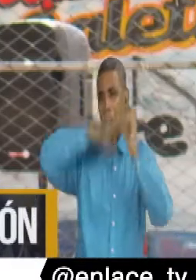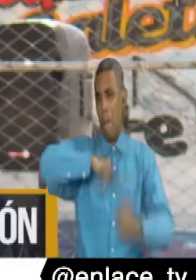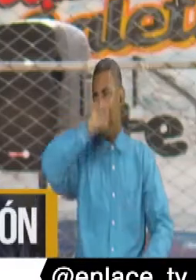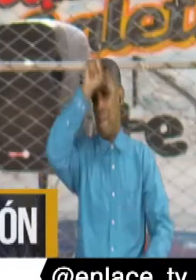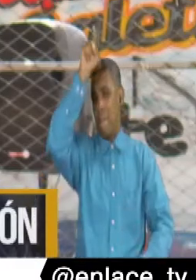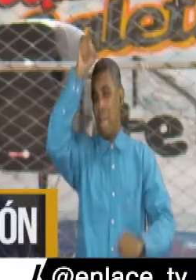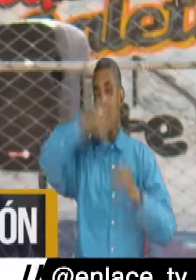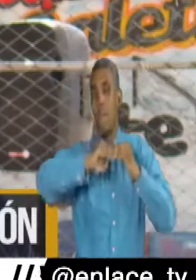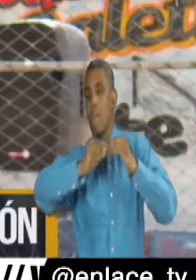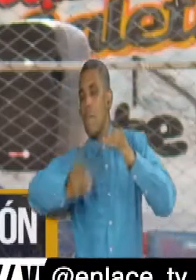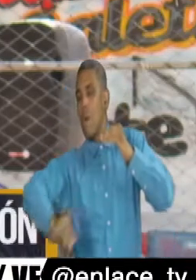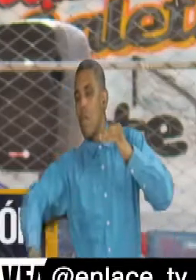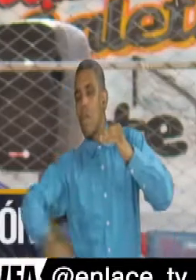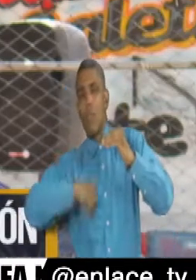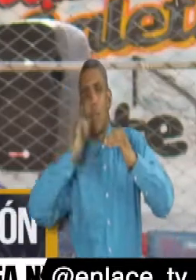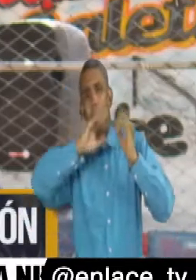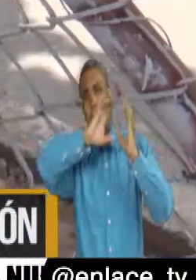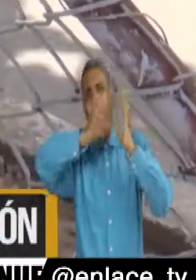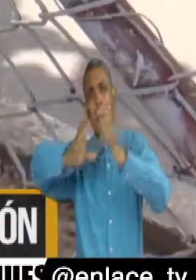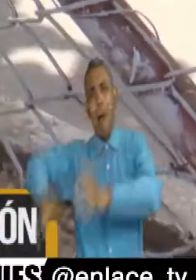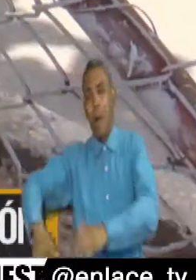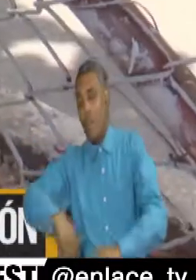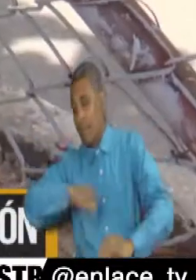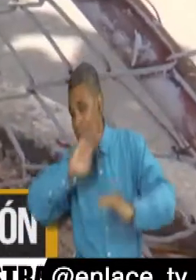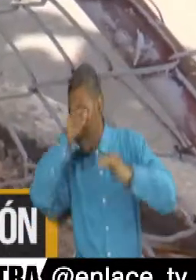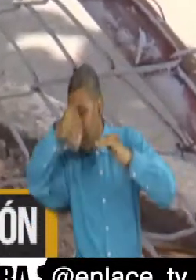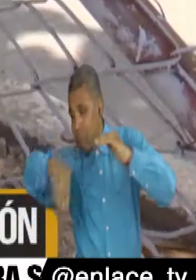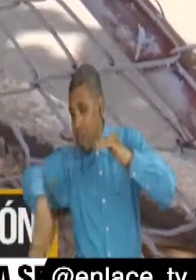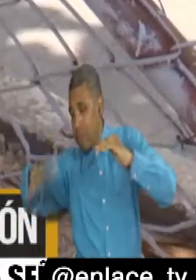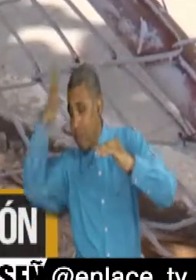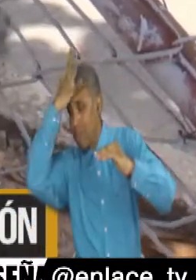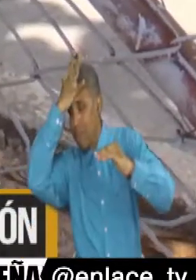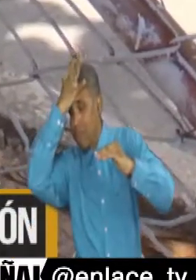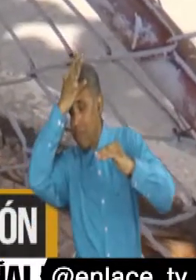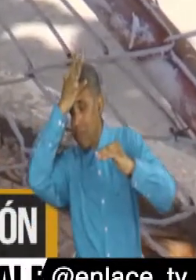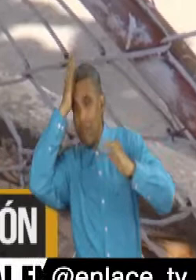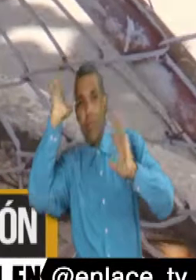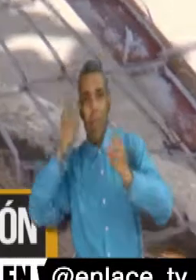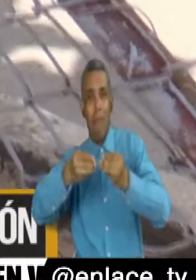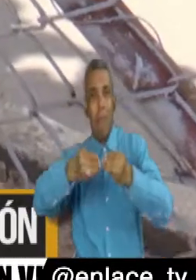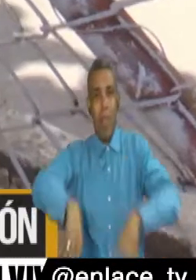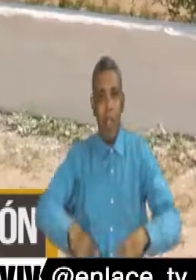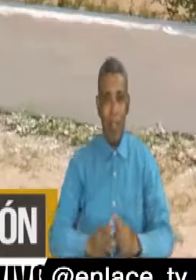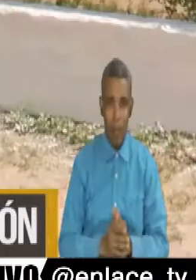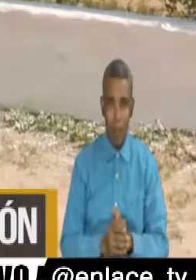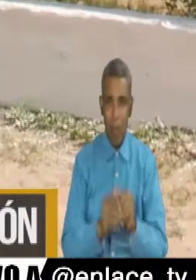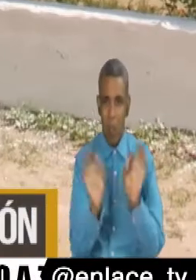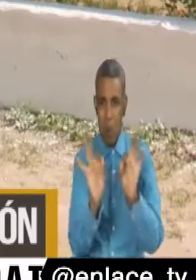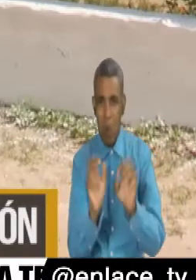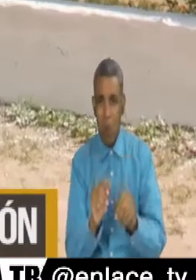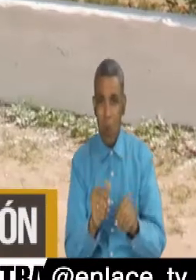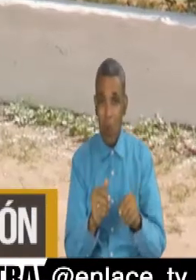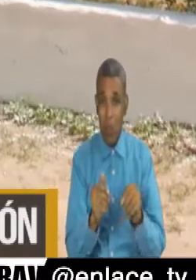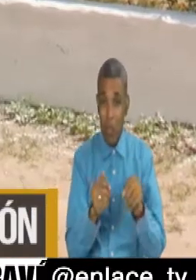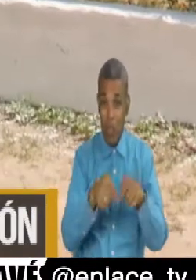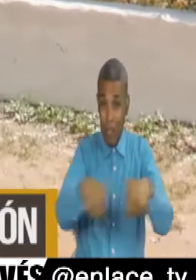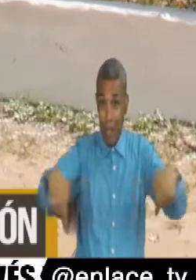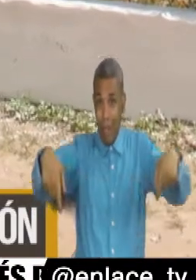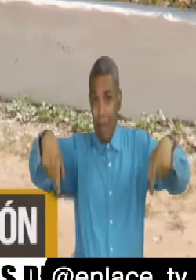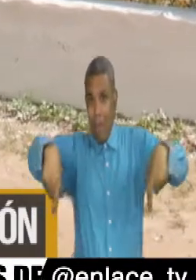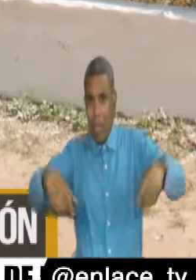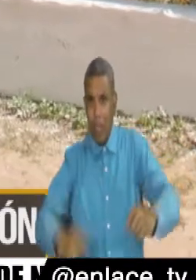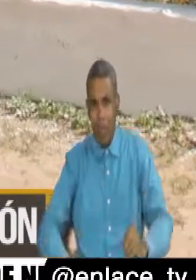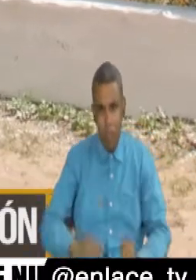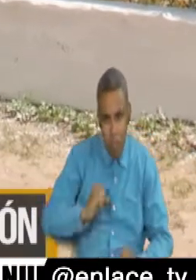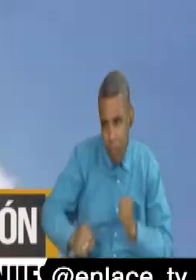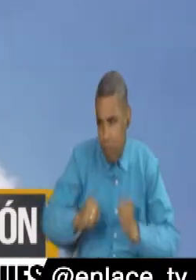Cuando el caño está crecido, se va el balón y se lo lleva el agua. Aquí hay jugadores que han caído al lado de la cancha y se han molestado la cara